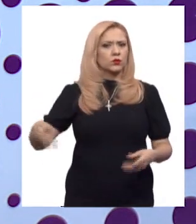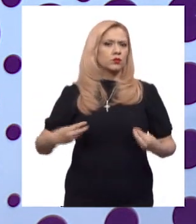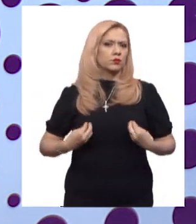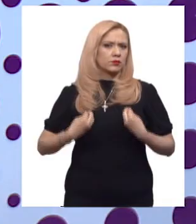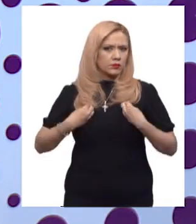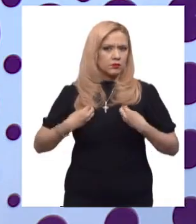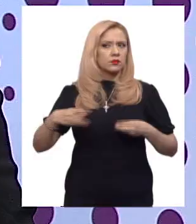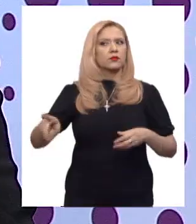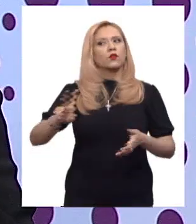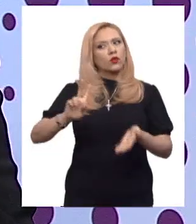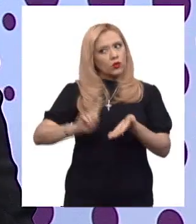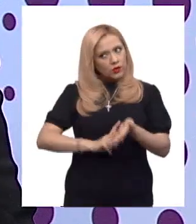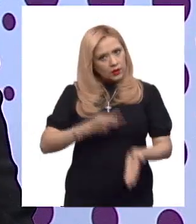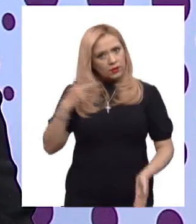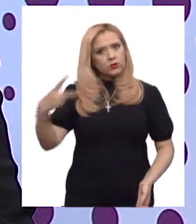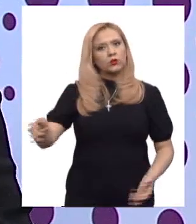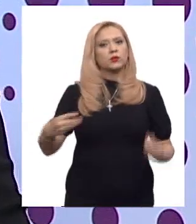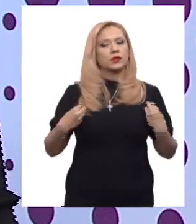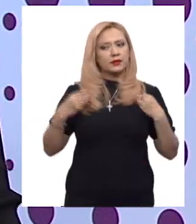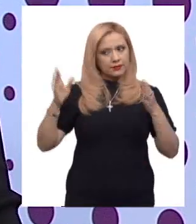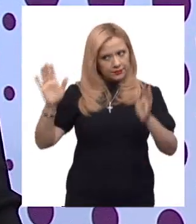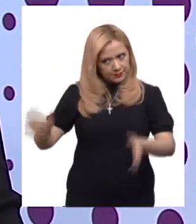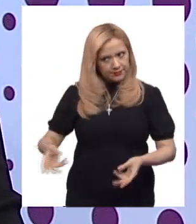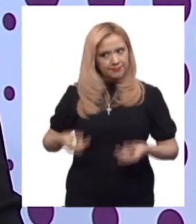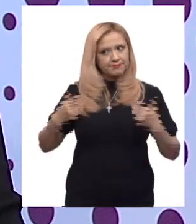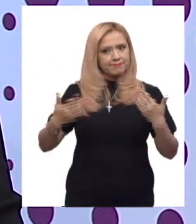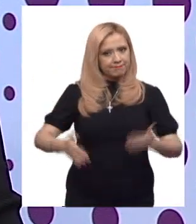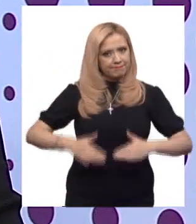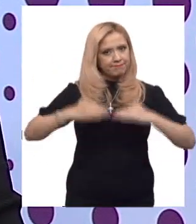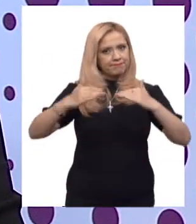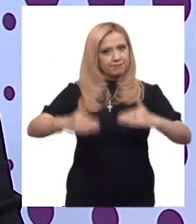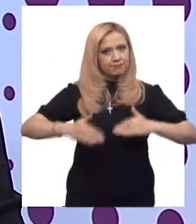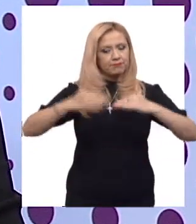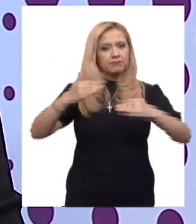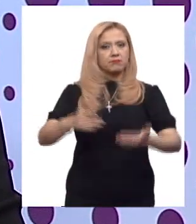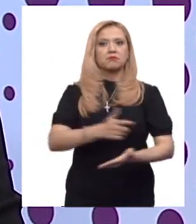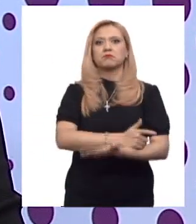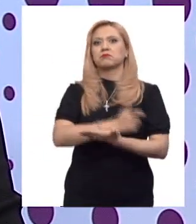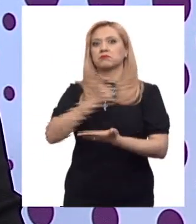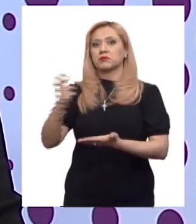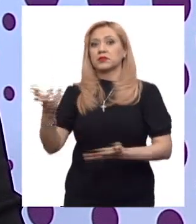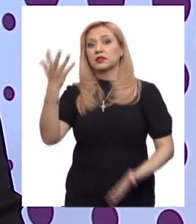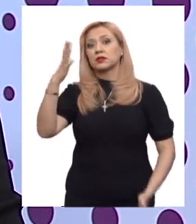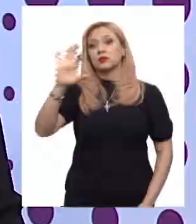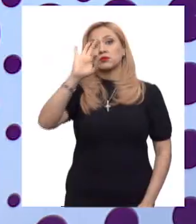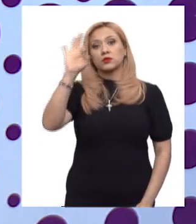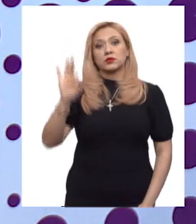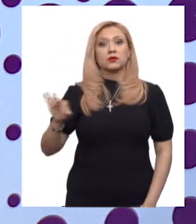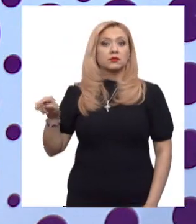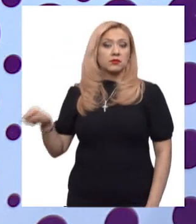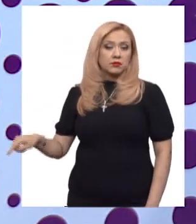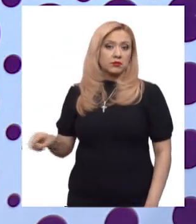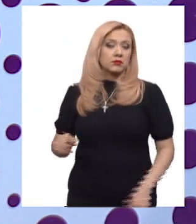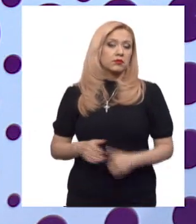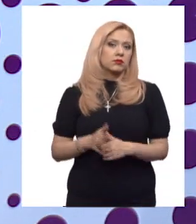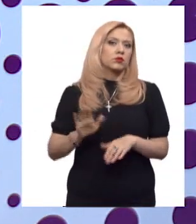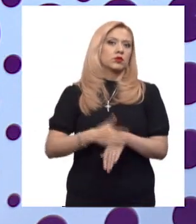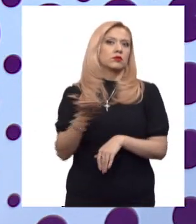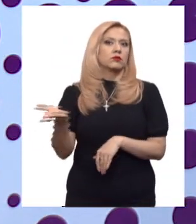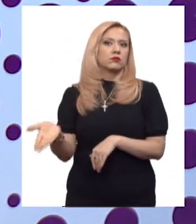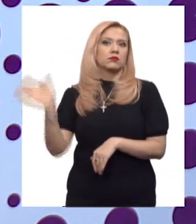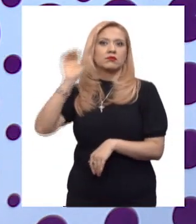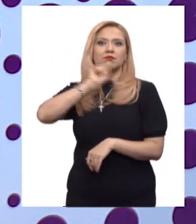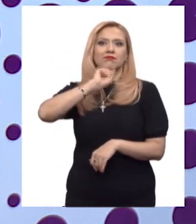reordenarse profesionalmente, reorganizarse y poder continuar. Y por eso reciben este 10%. Y creo que es un